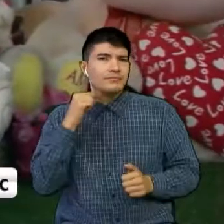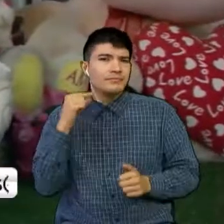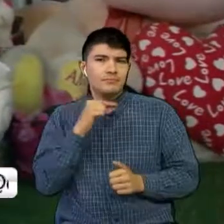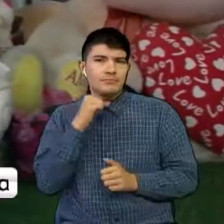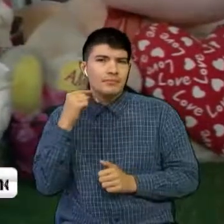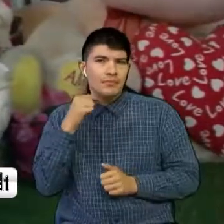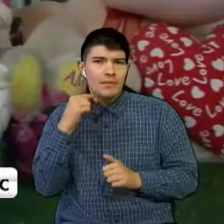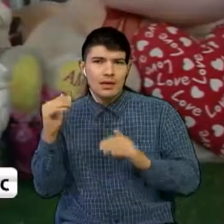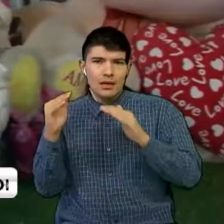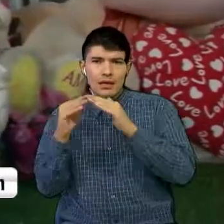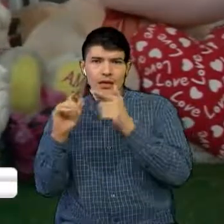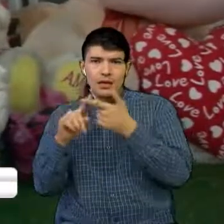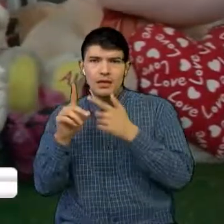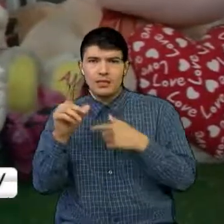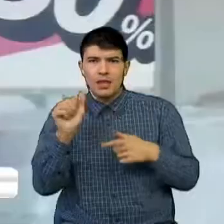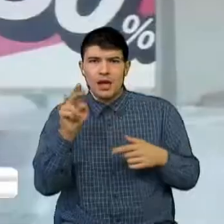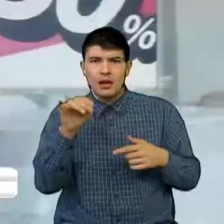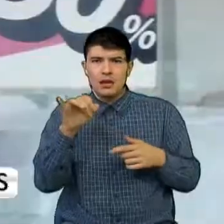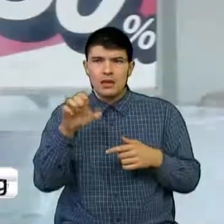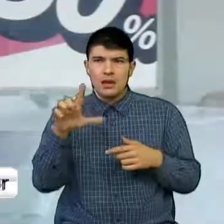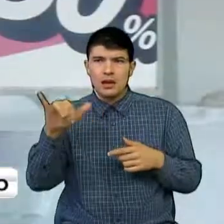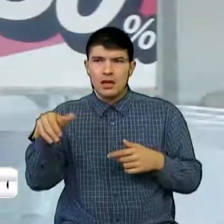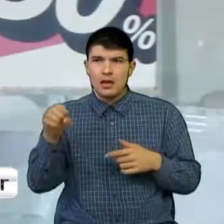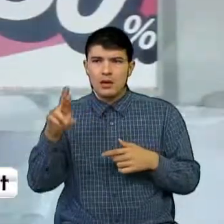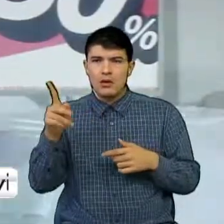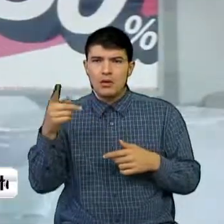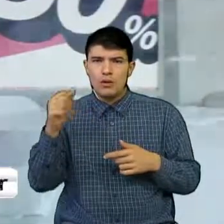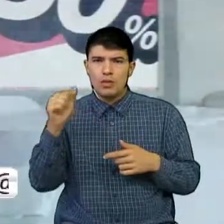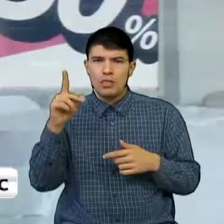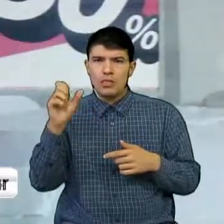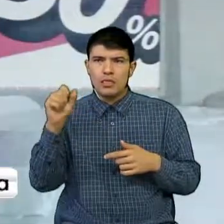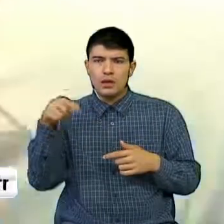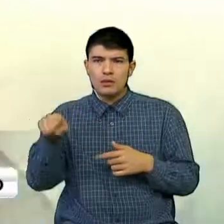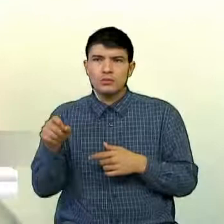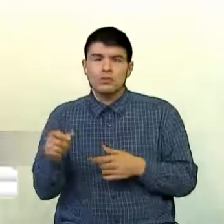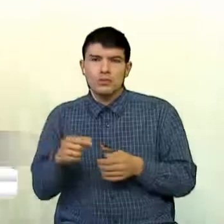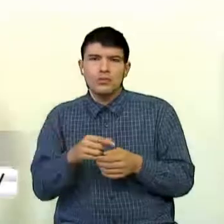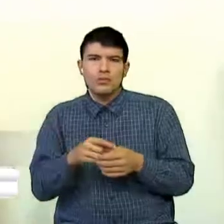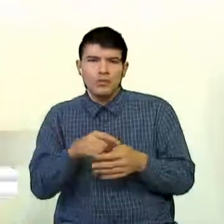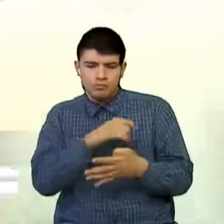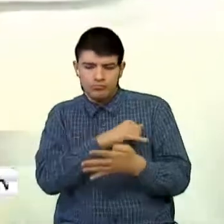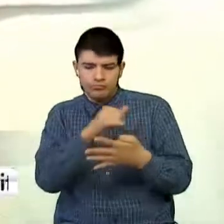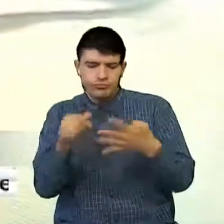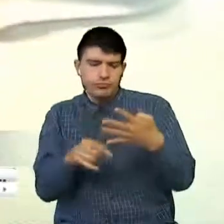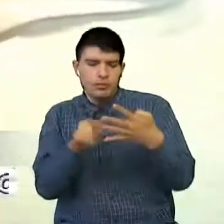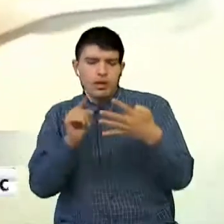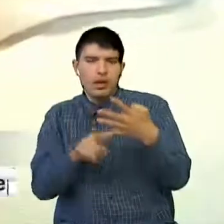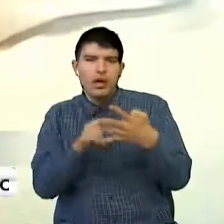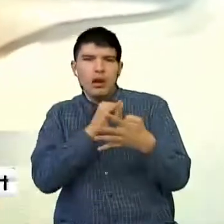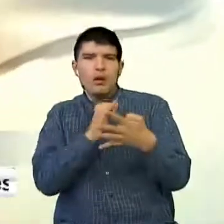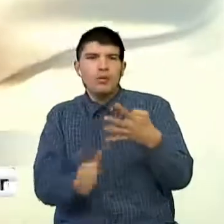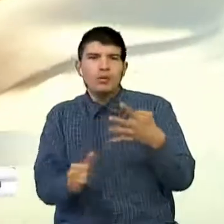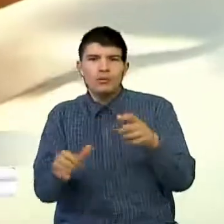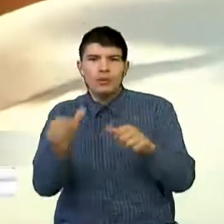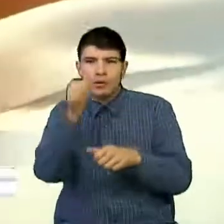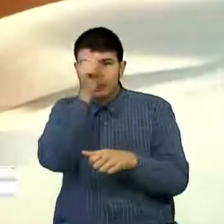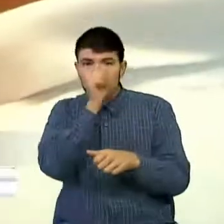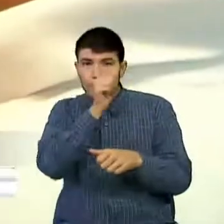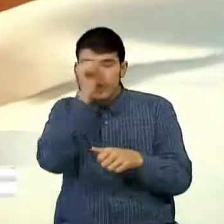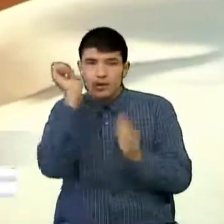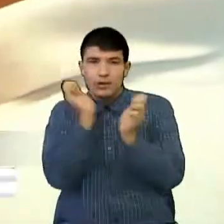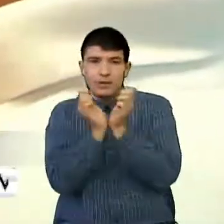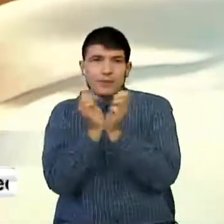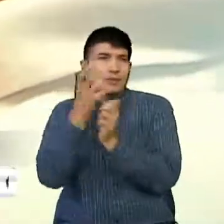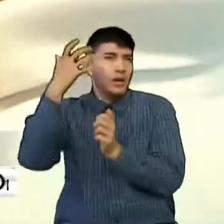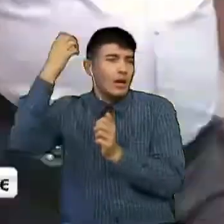párroco de la catedral, Daniel Jordán, acordaron colocarlo para el último domingo de mayo de esa